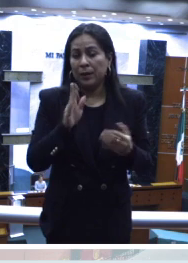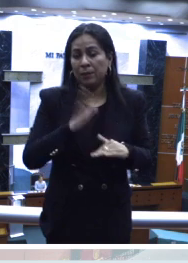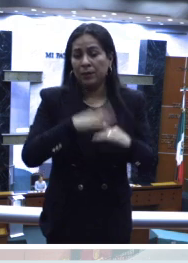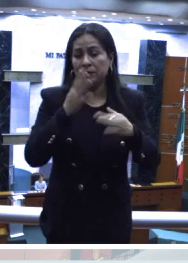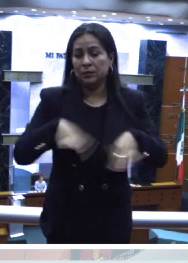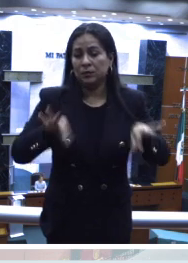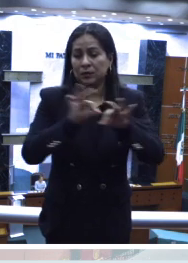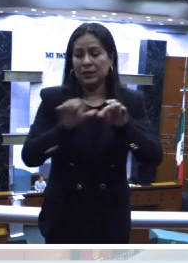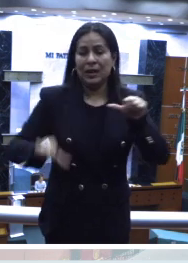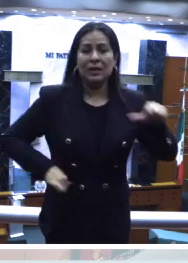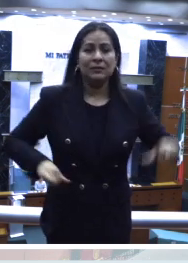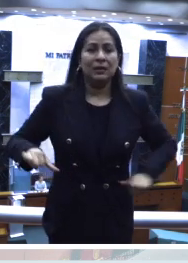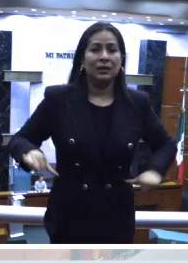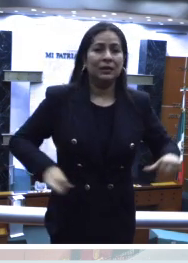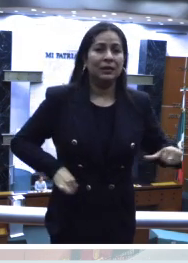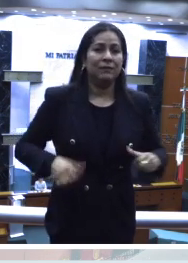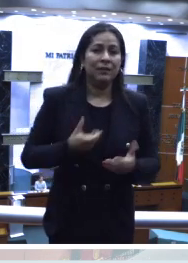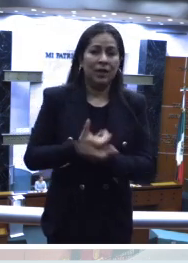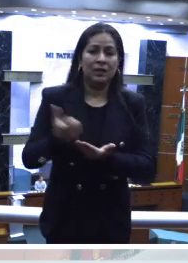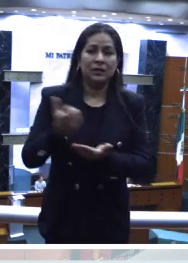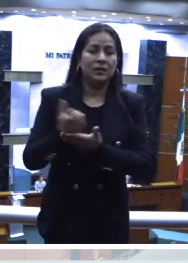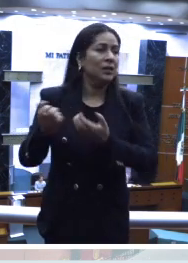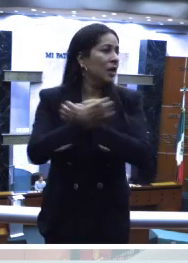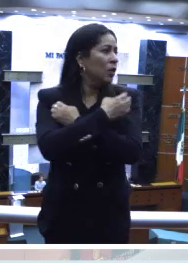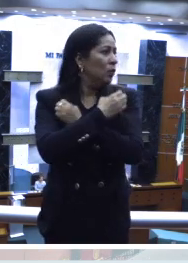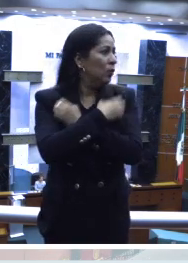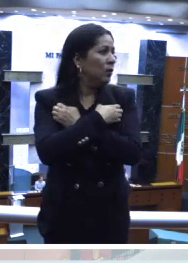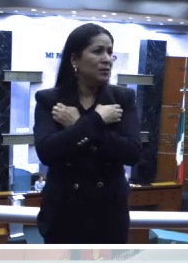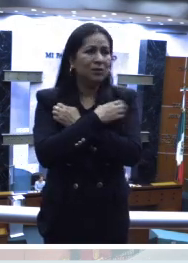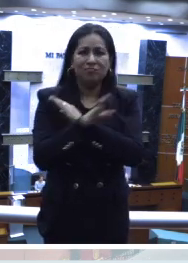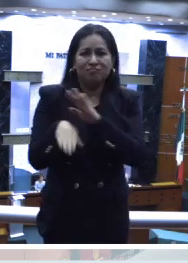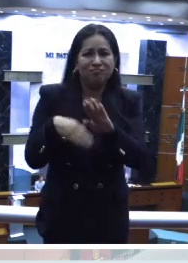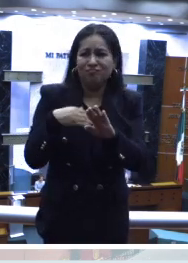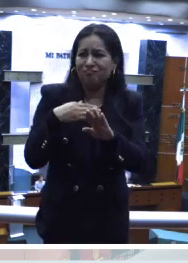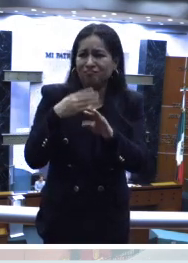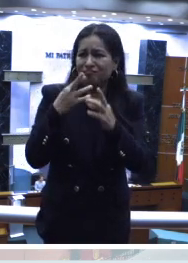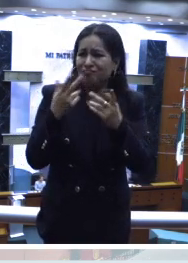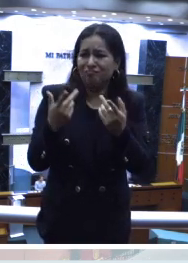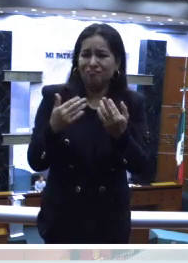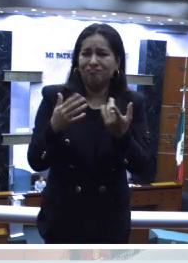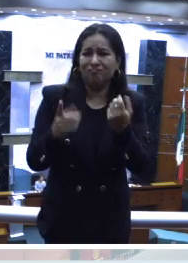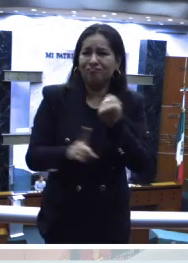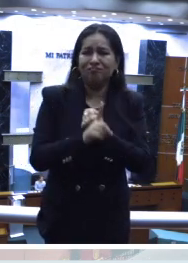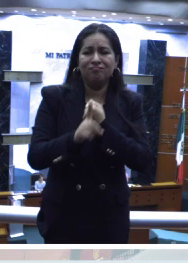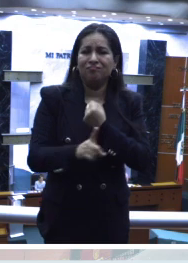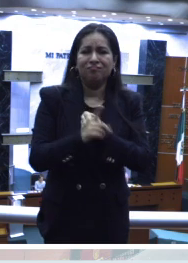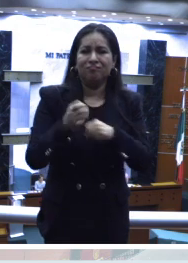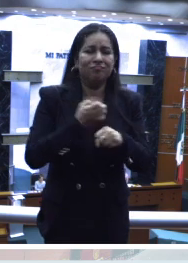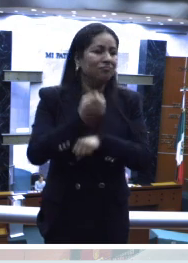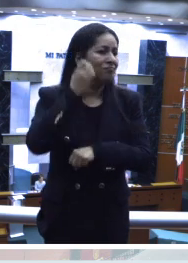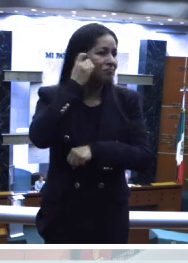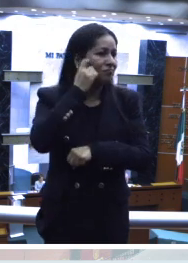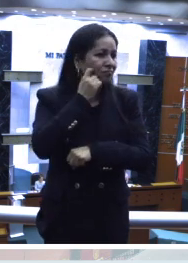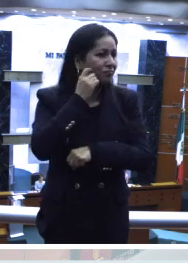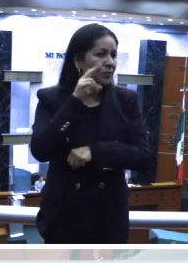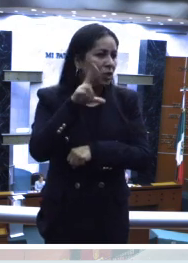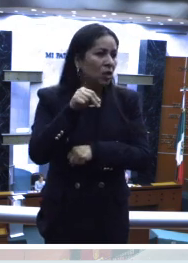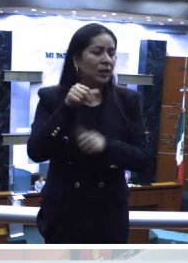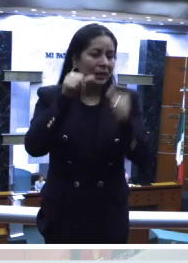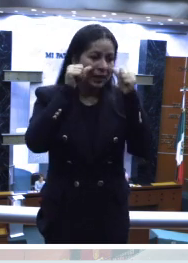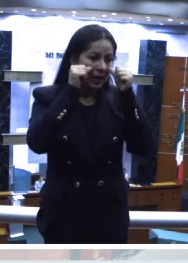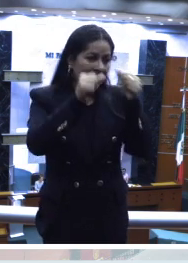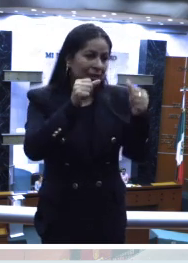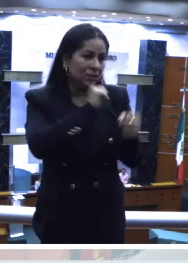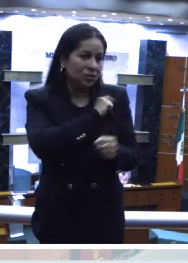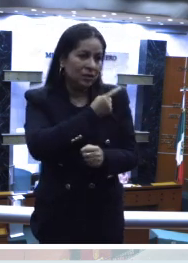las actividades económicas y educativas que no se vean afectadas en la entidad y la prestación de atención